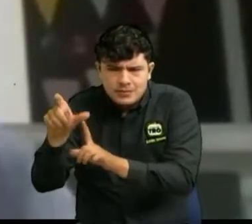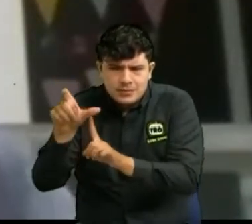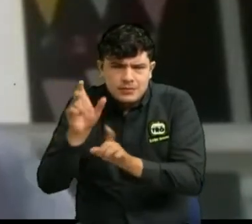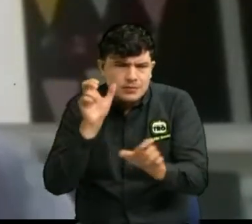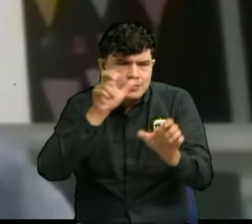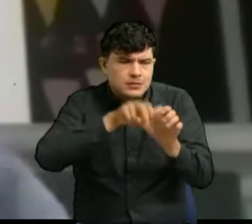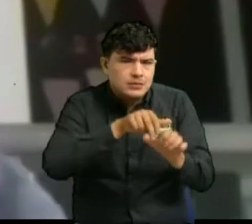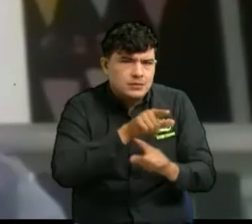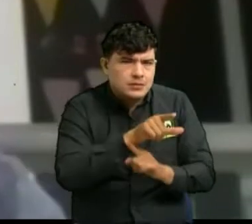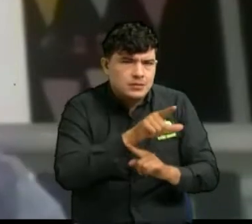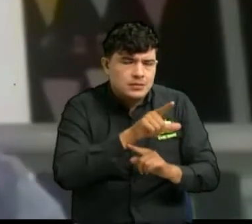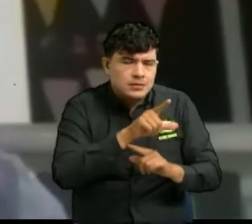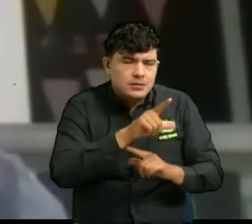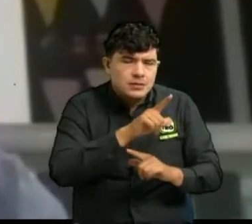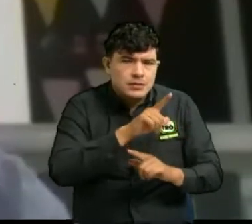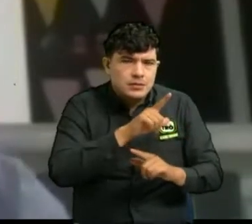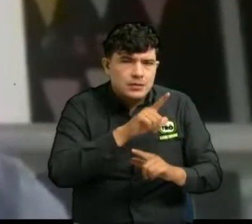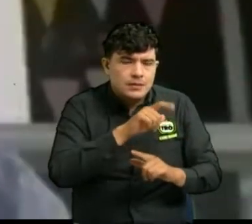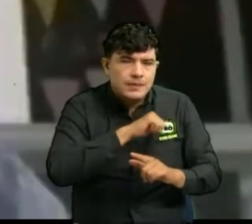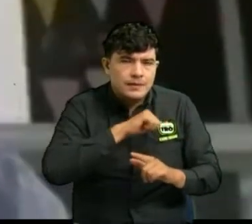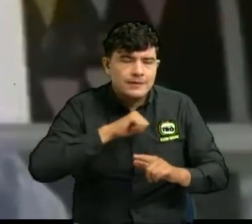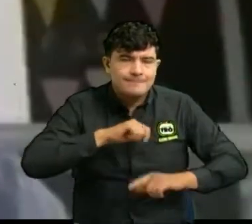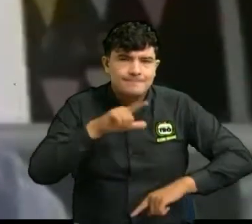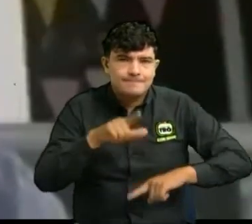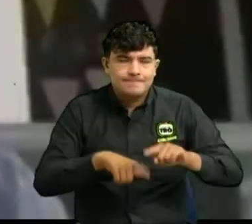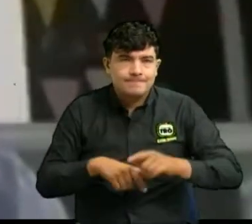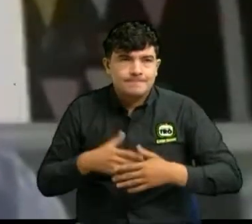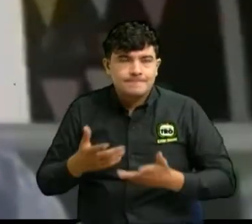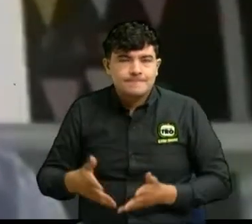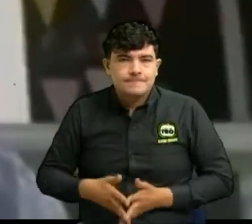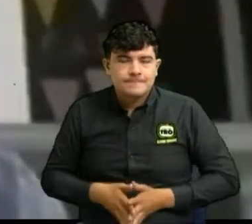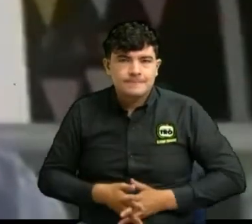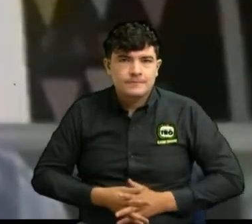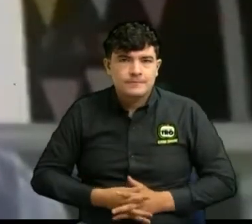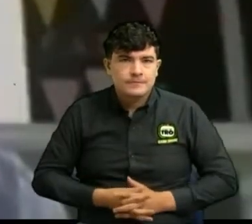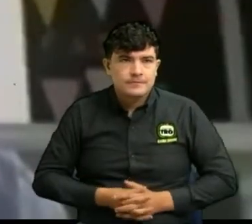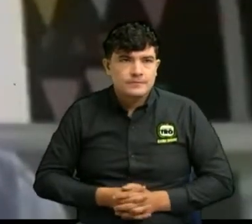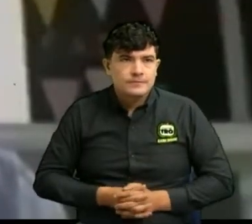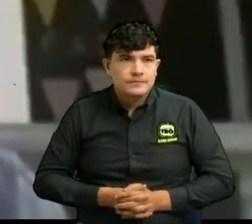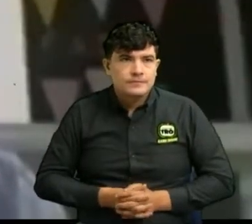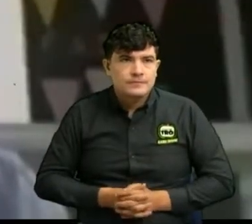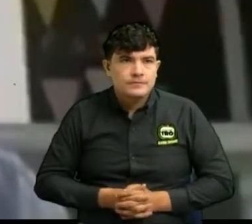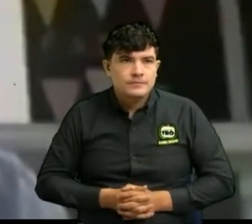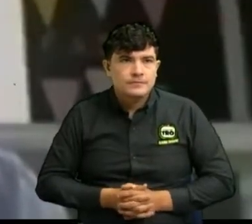con esta edad, pues asumo que era una pensión de invalidez. O,